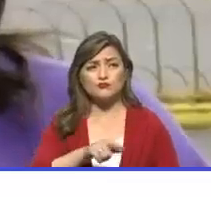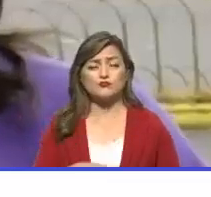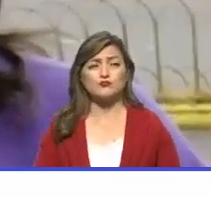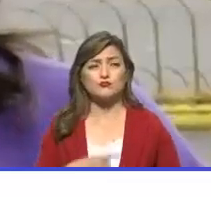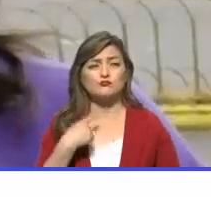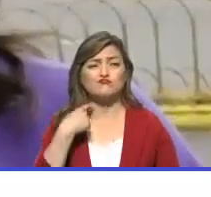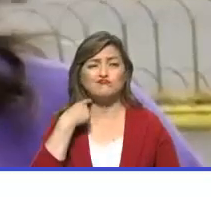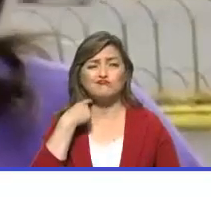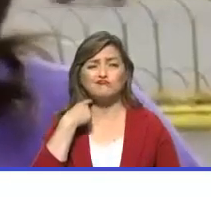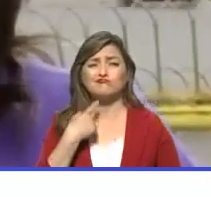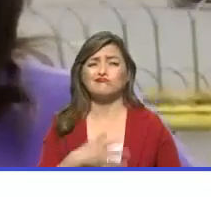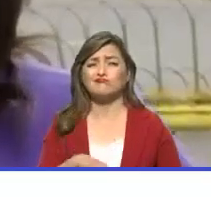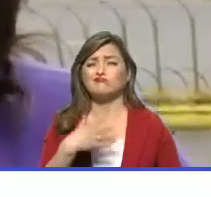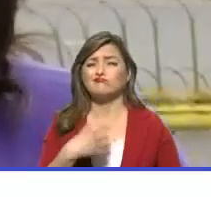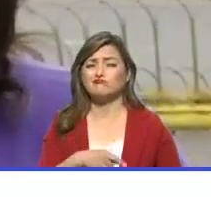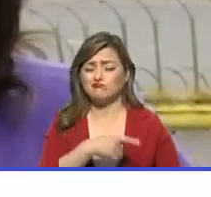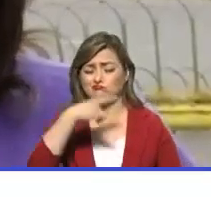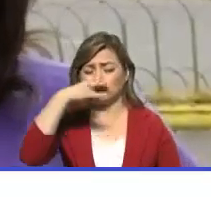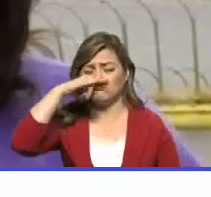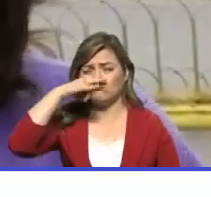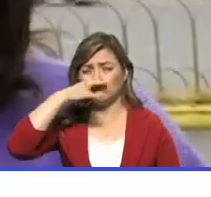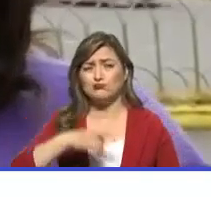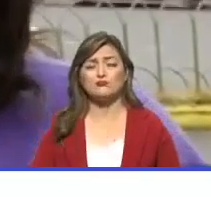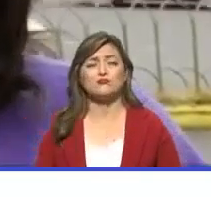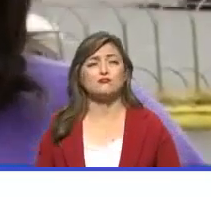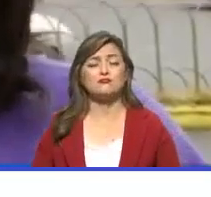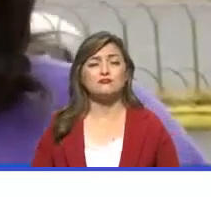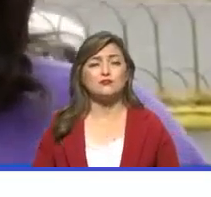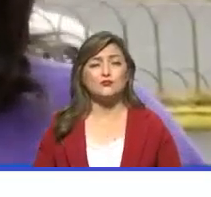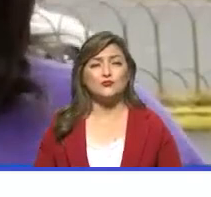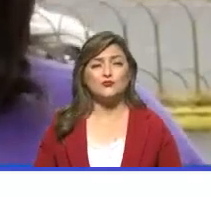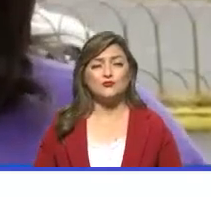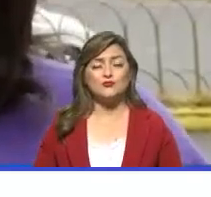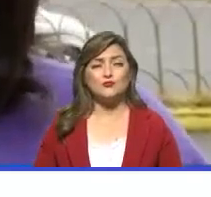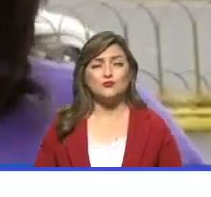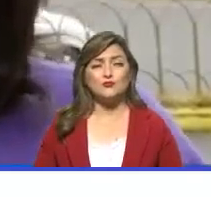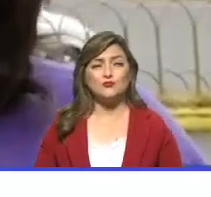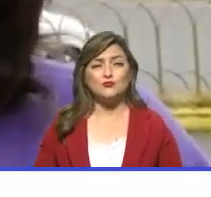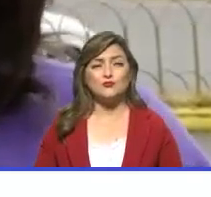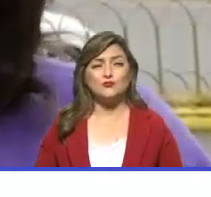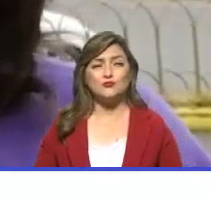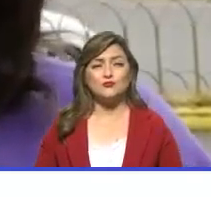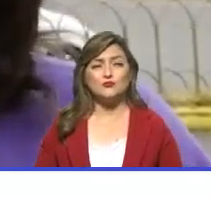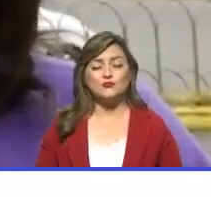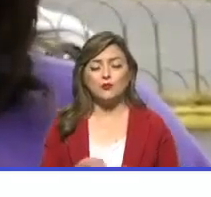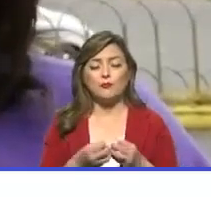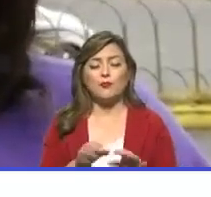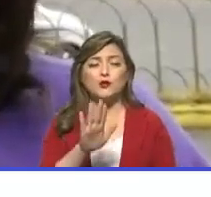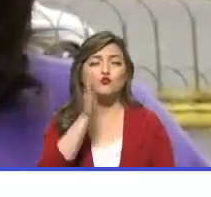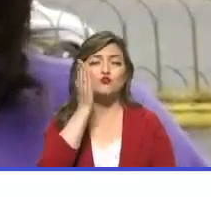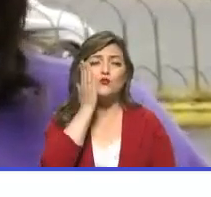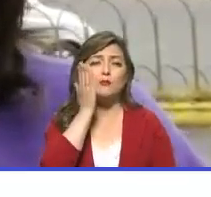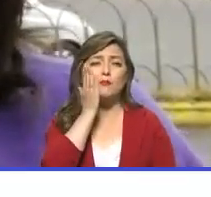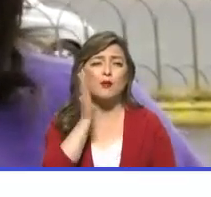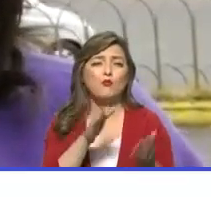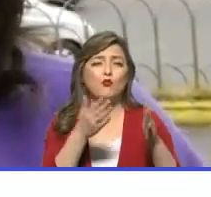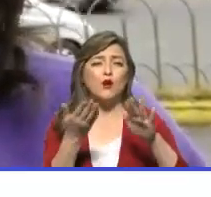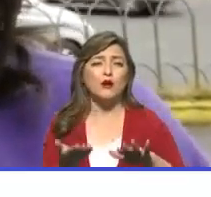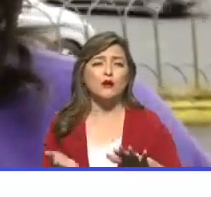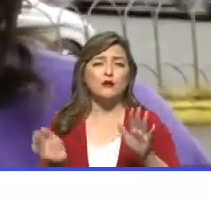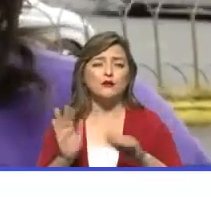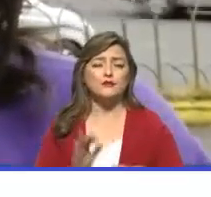afectados en esta parte porque de un rato para otro perder a su madre